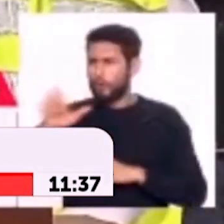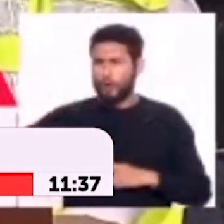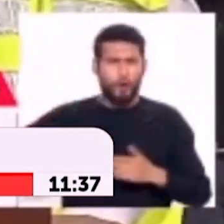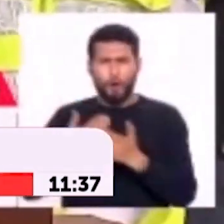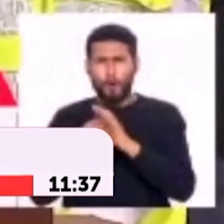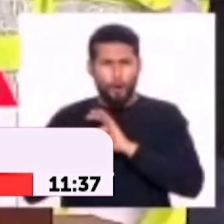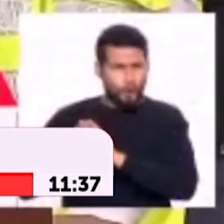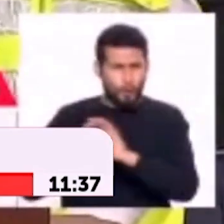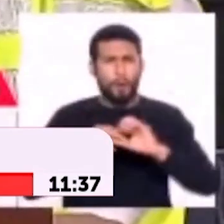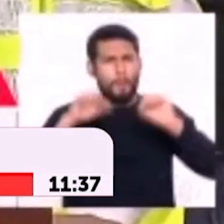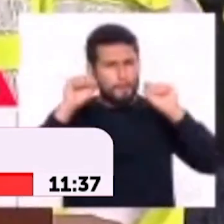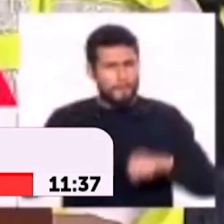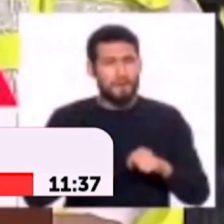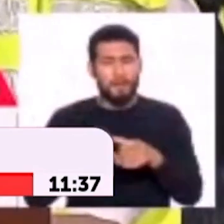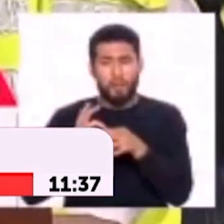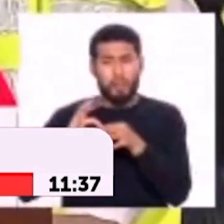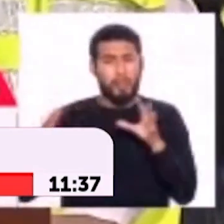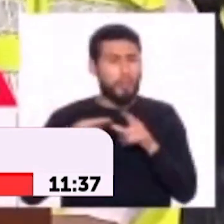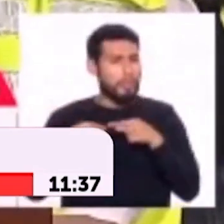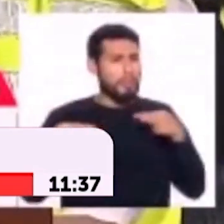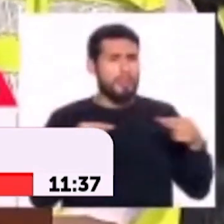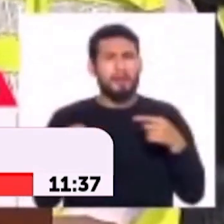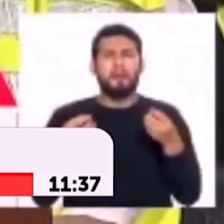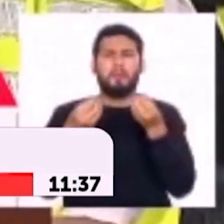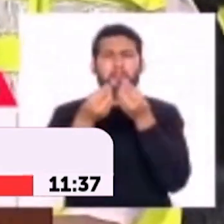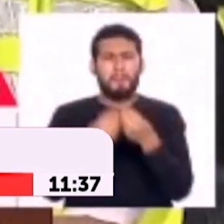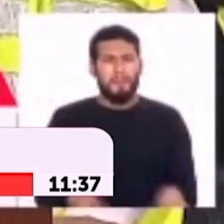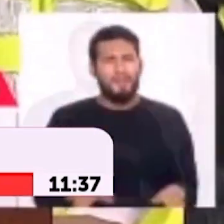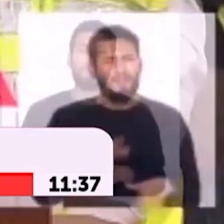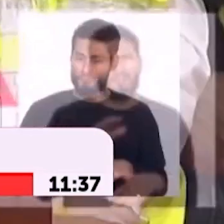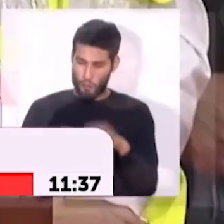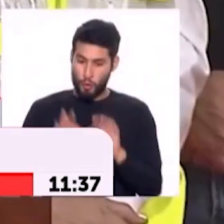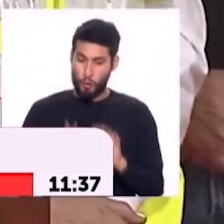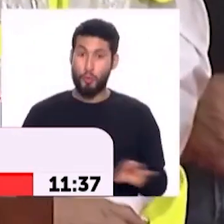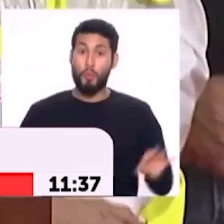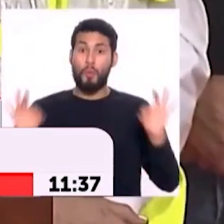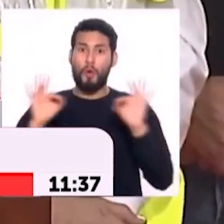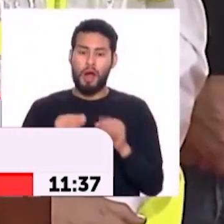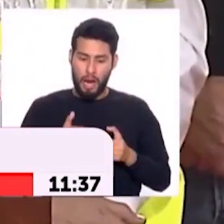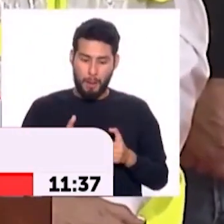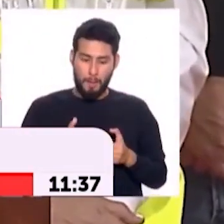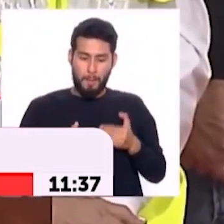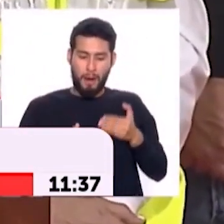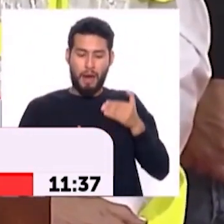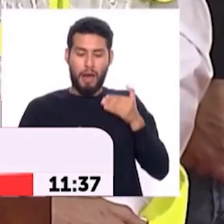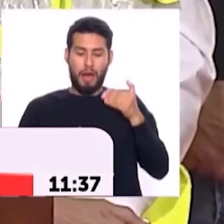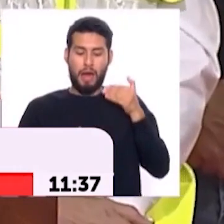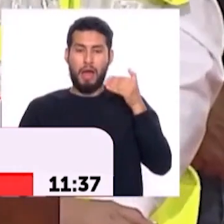todo, desunidos perdemos todos. Muchas gracias.